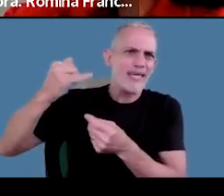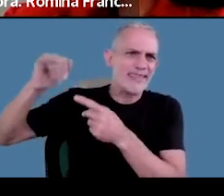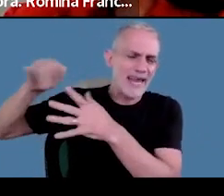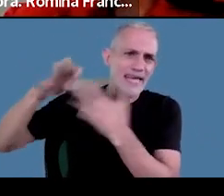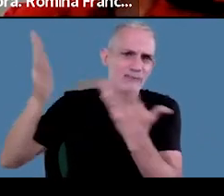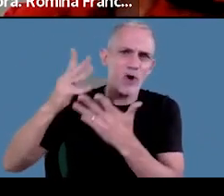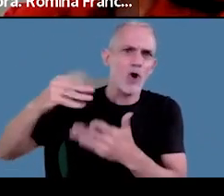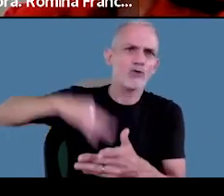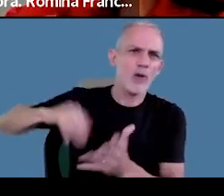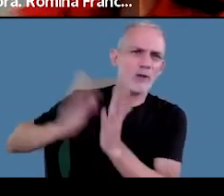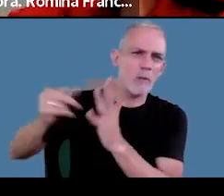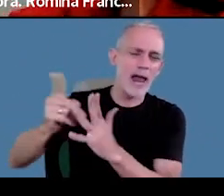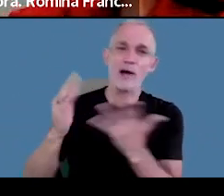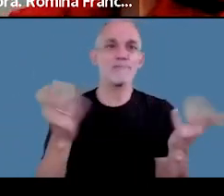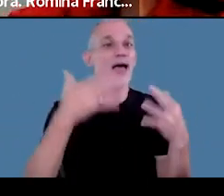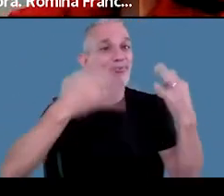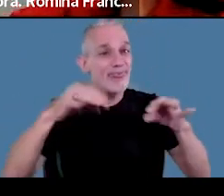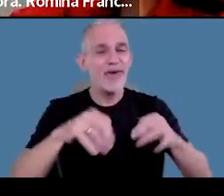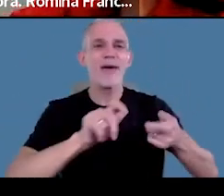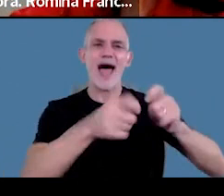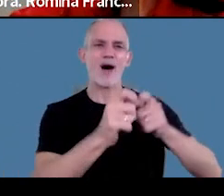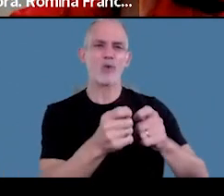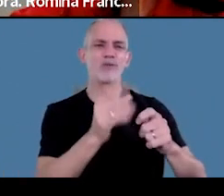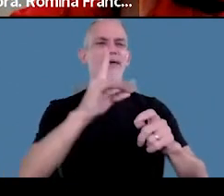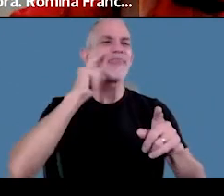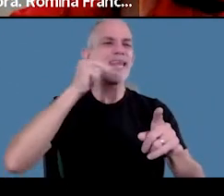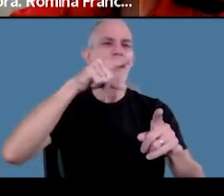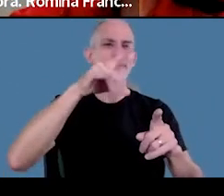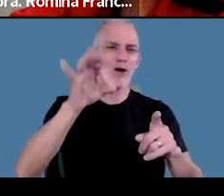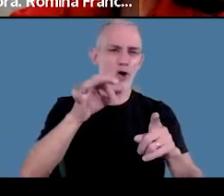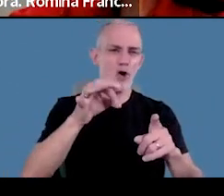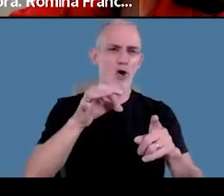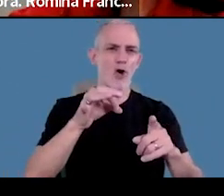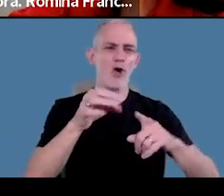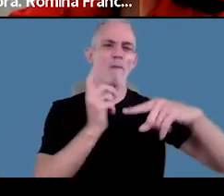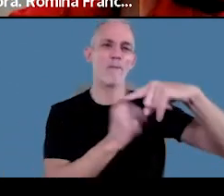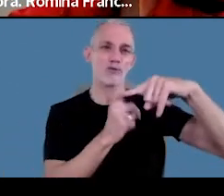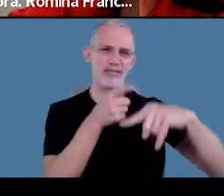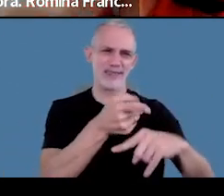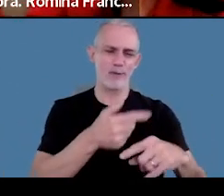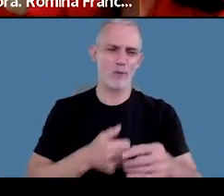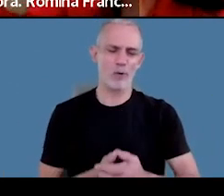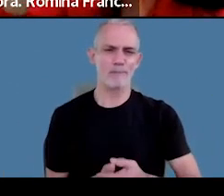relación de dependencia, no podría faltar este ajuste dinámico positivo.